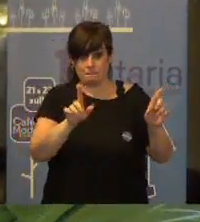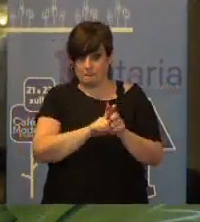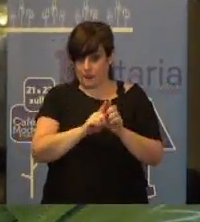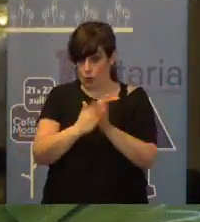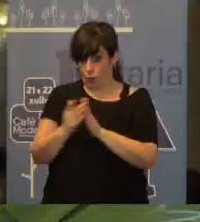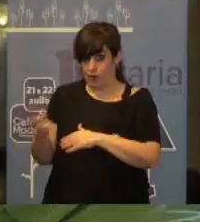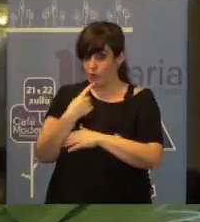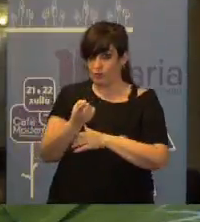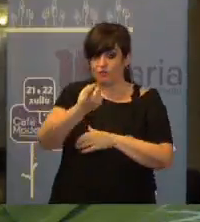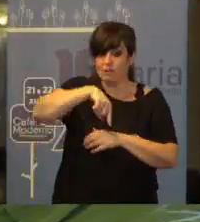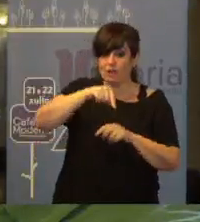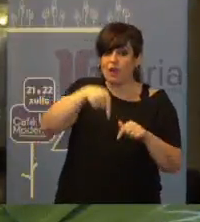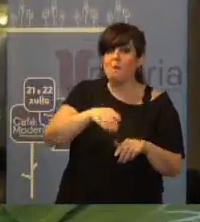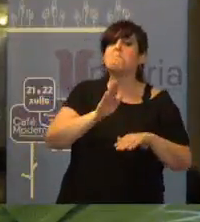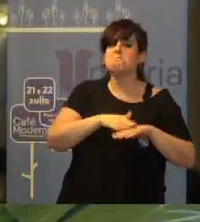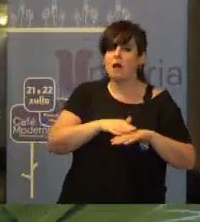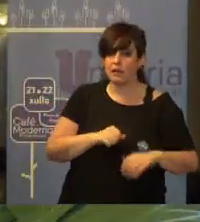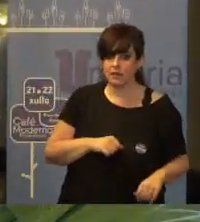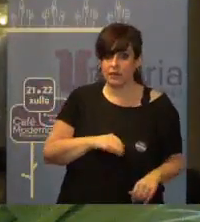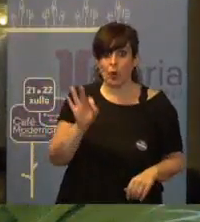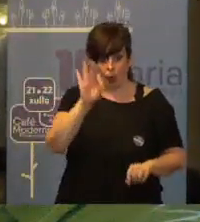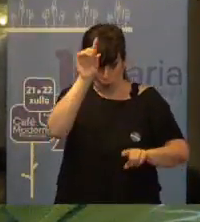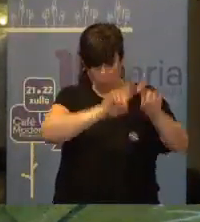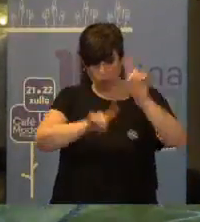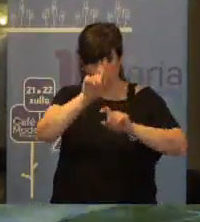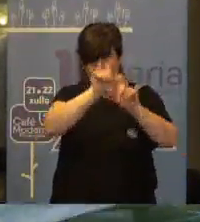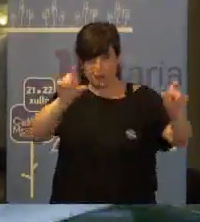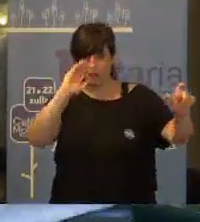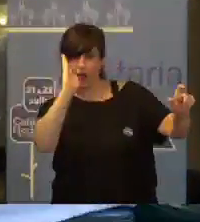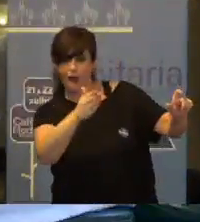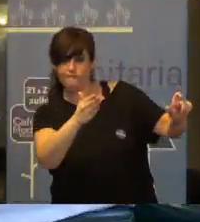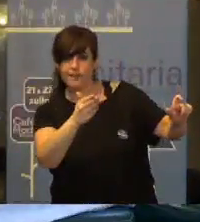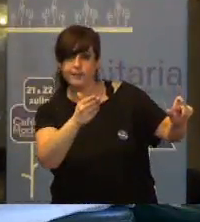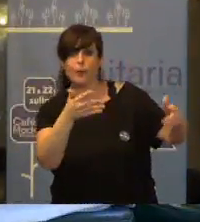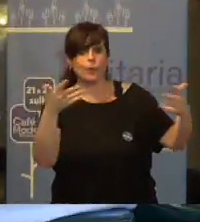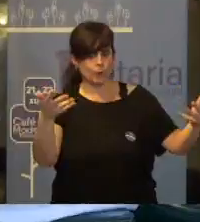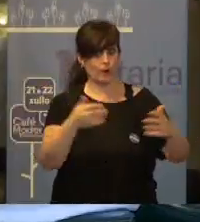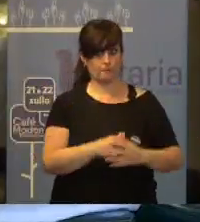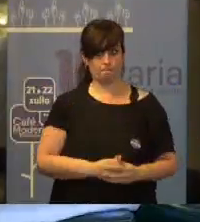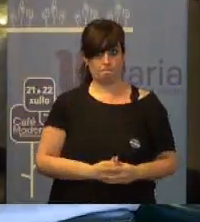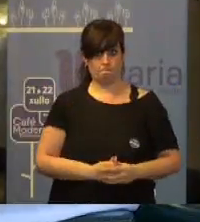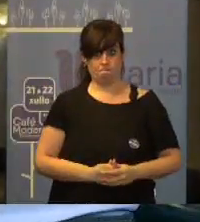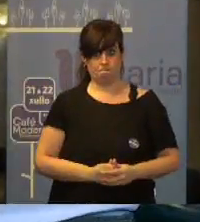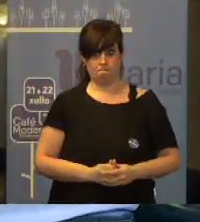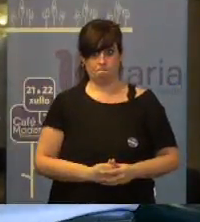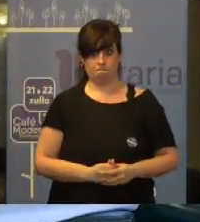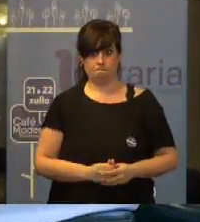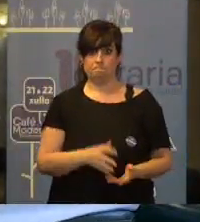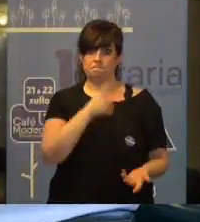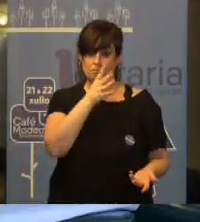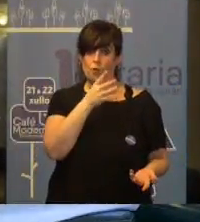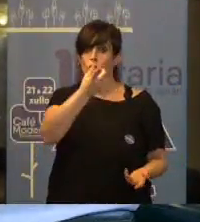que estamos e cales son os problemas que lle afectan a xente que nos, digamos, que dicimos que